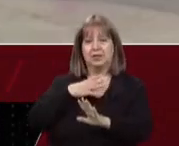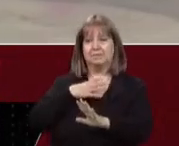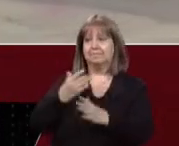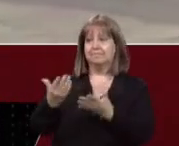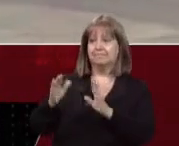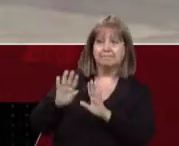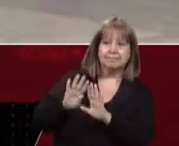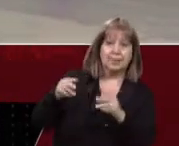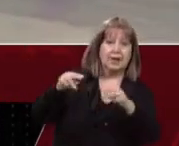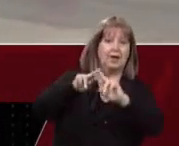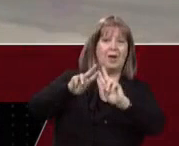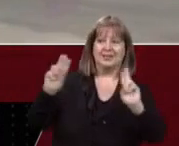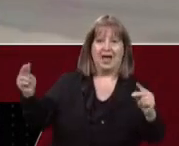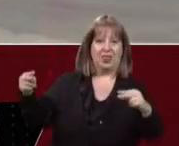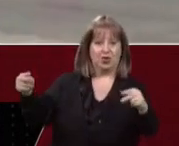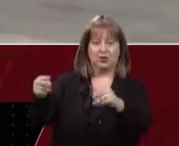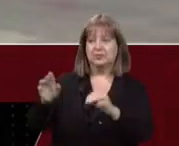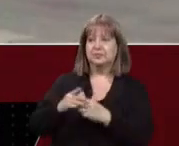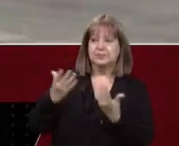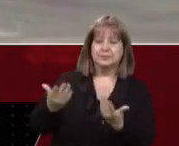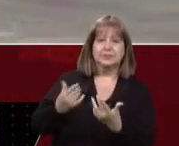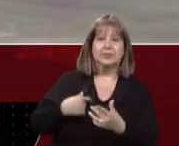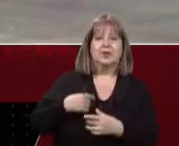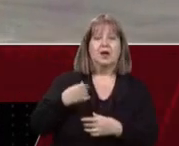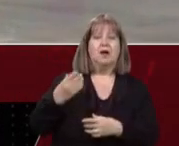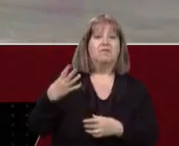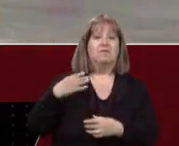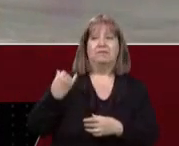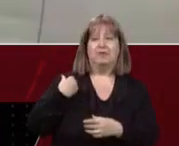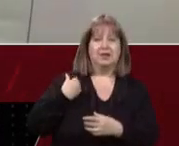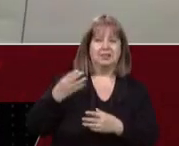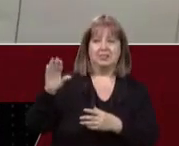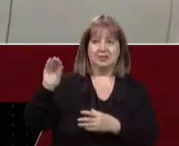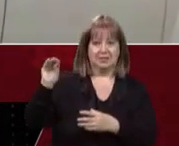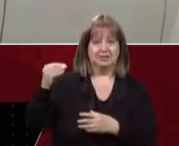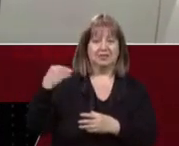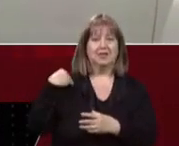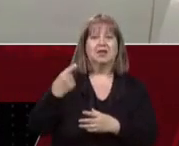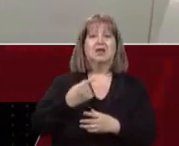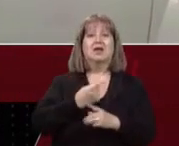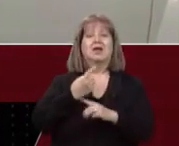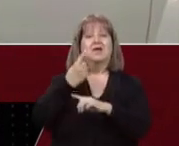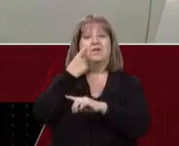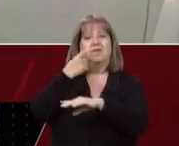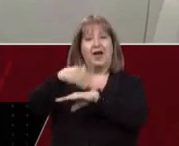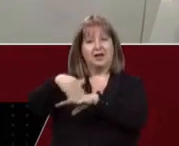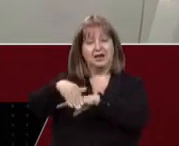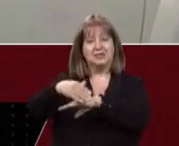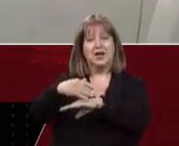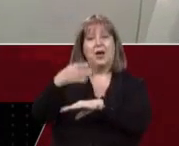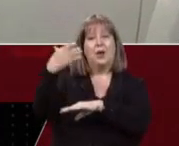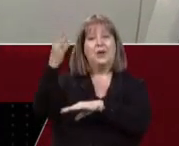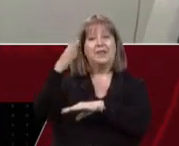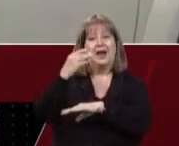den más precisiones pero sí podemos afirmar de que este hombre Emilio Jiménez vivía en la calle bandera de los Andes